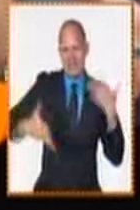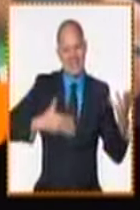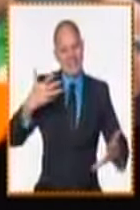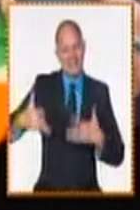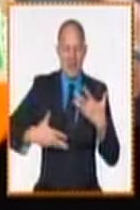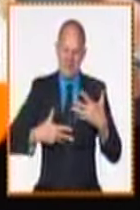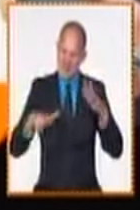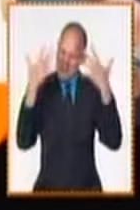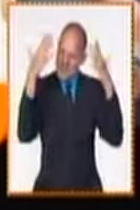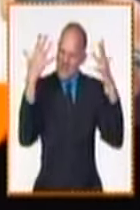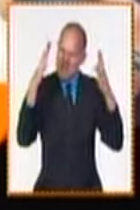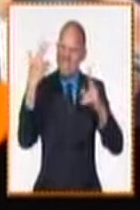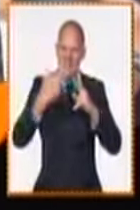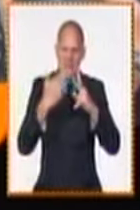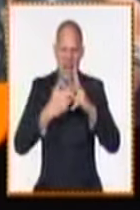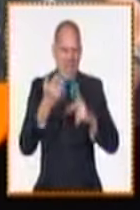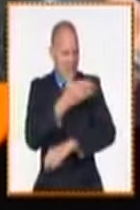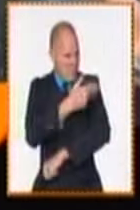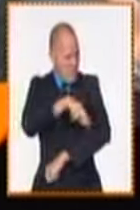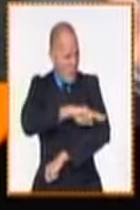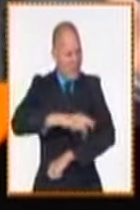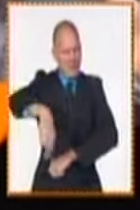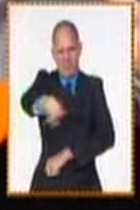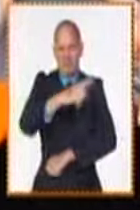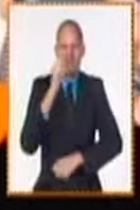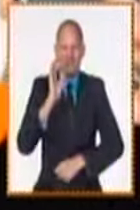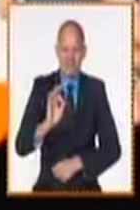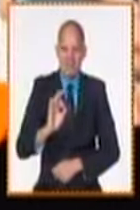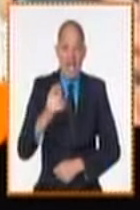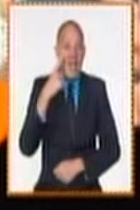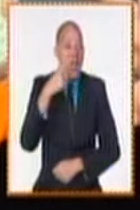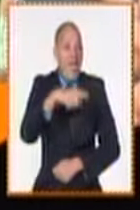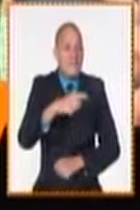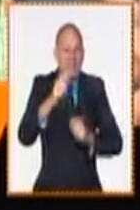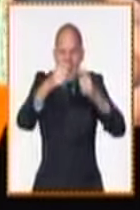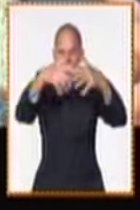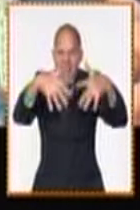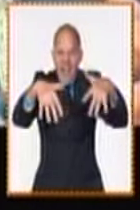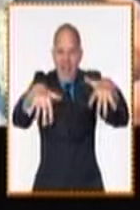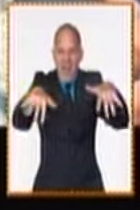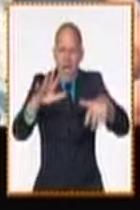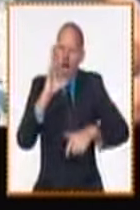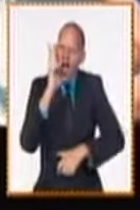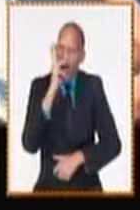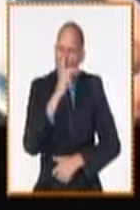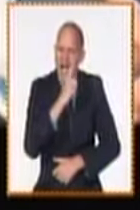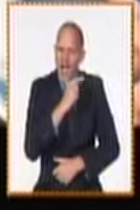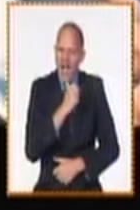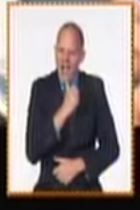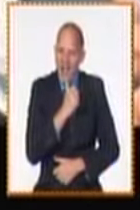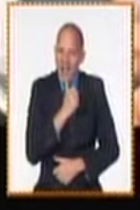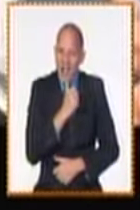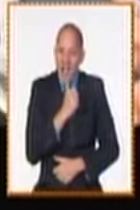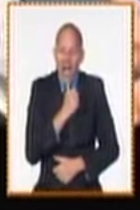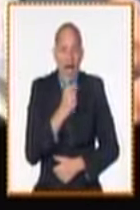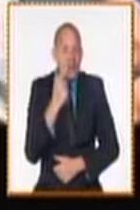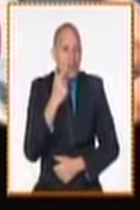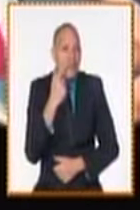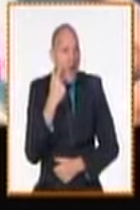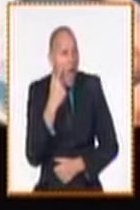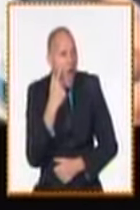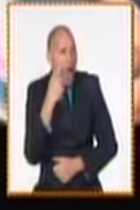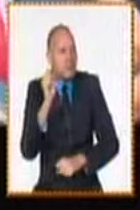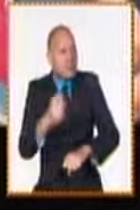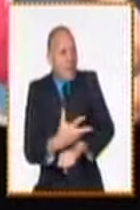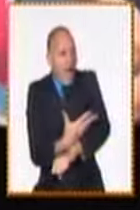representación de todo el pueblo cubano, porque han hecho una gala hermosa, una gala que inspira y nos hace renacer